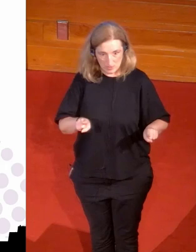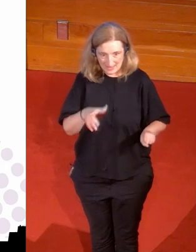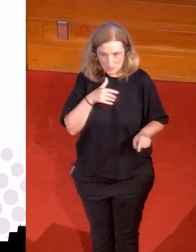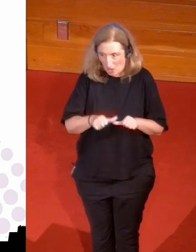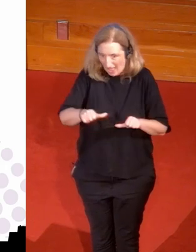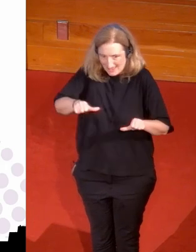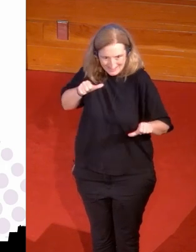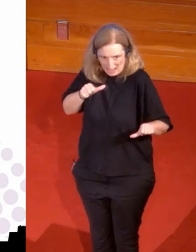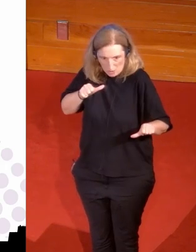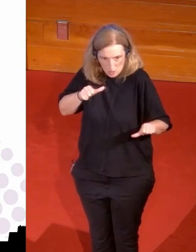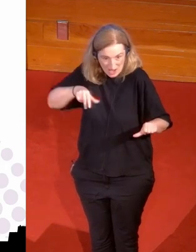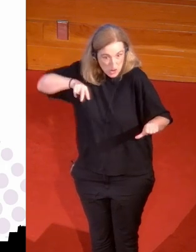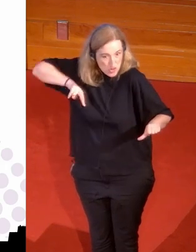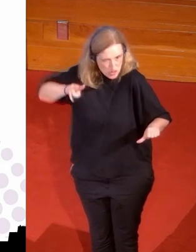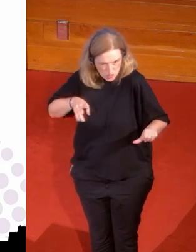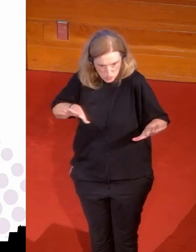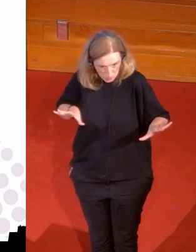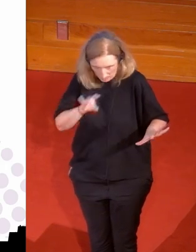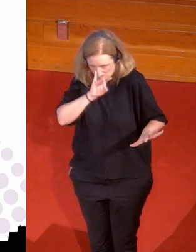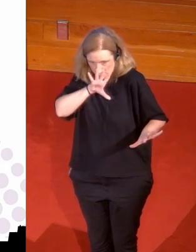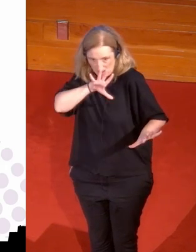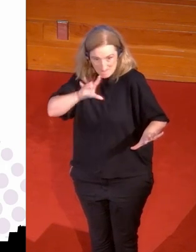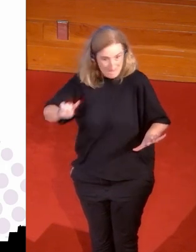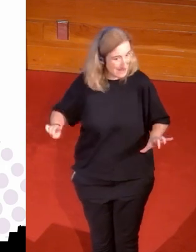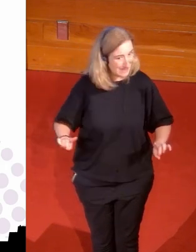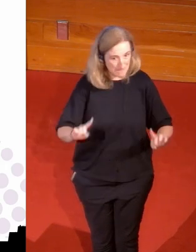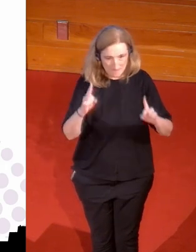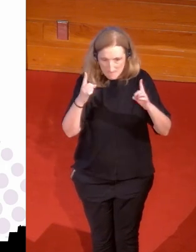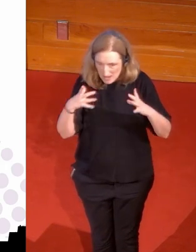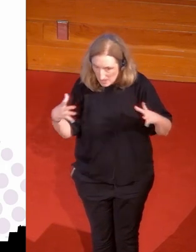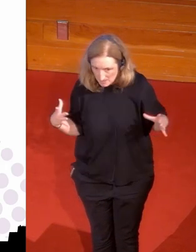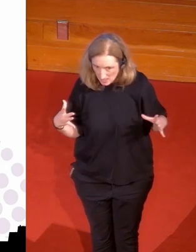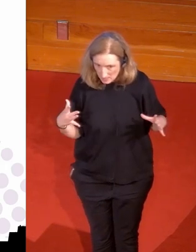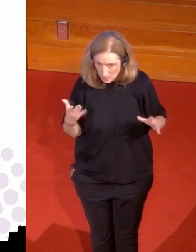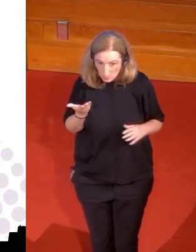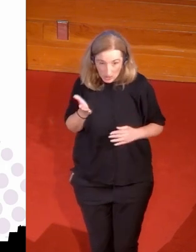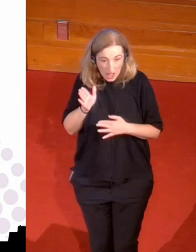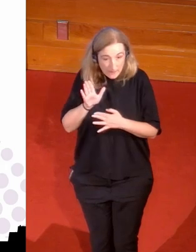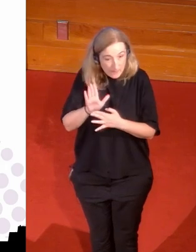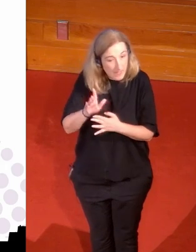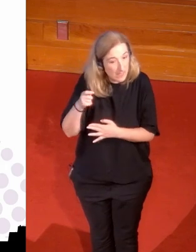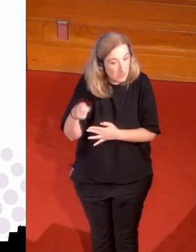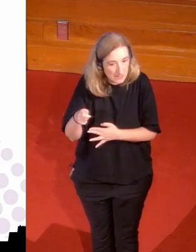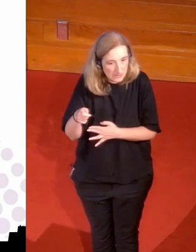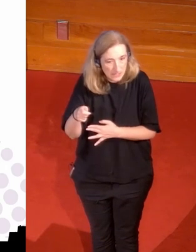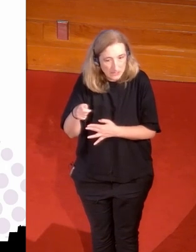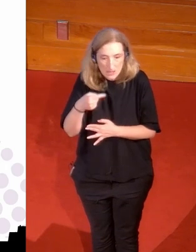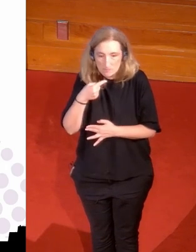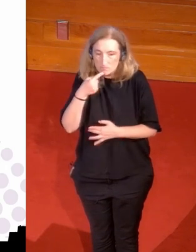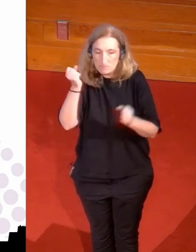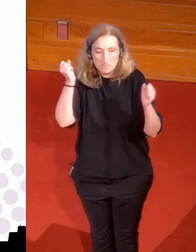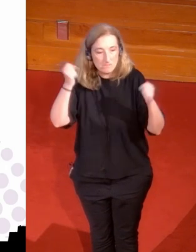inaudito en los Estados Unidos que por primera vez uno de los candidatos a presidente